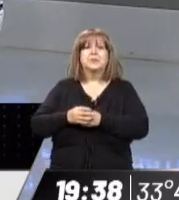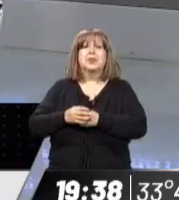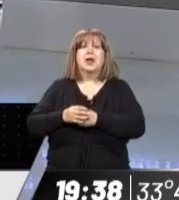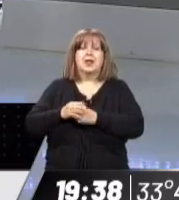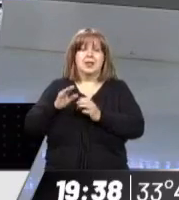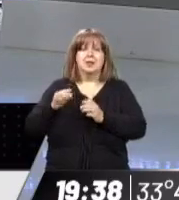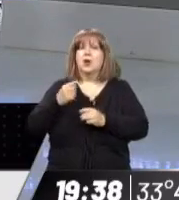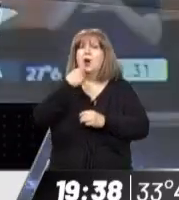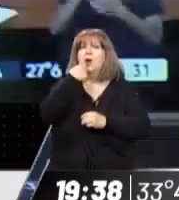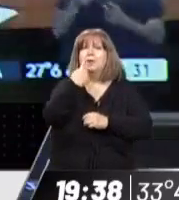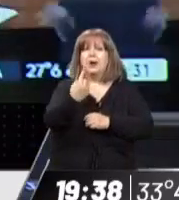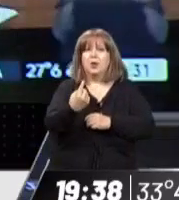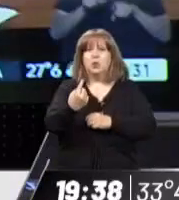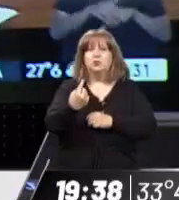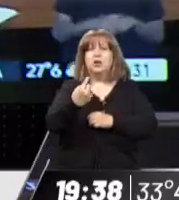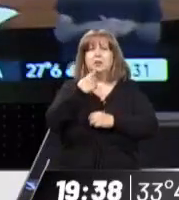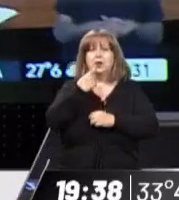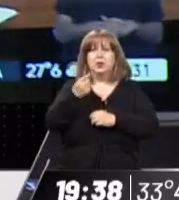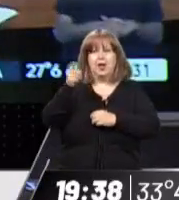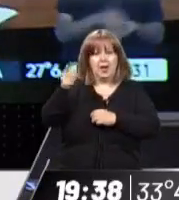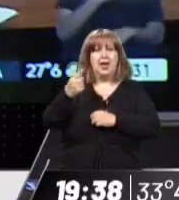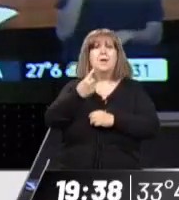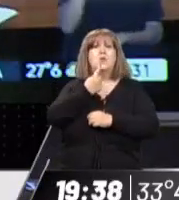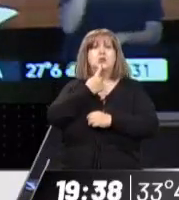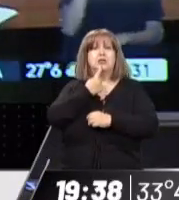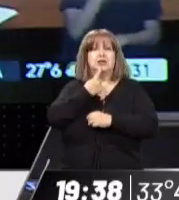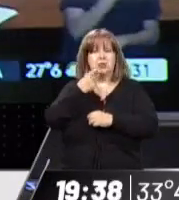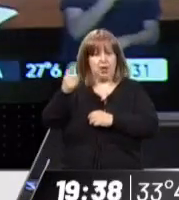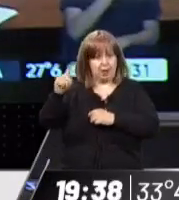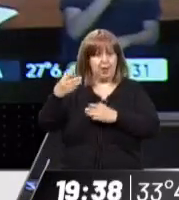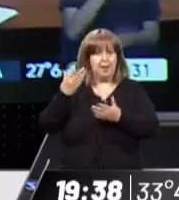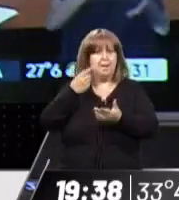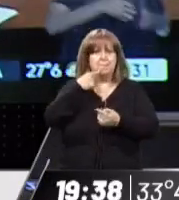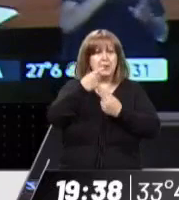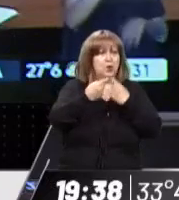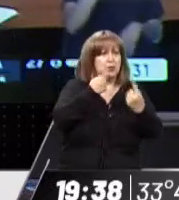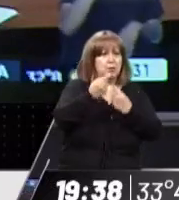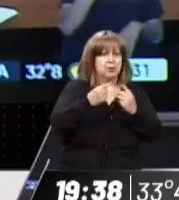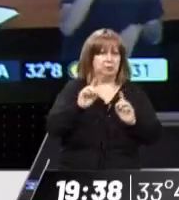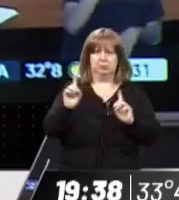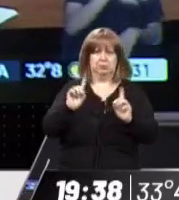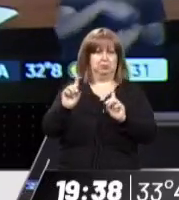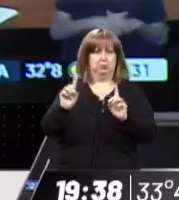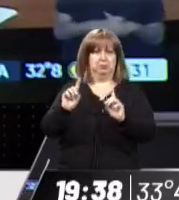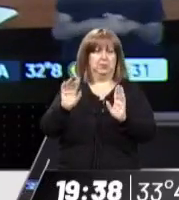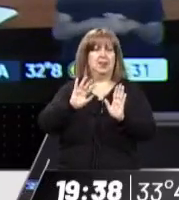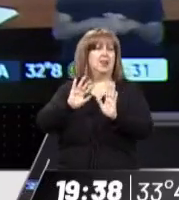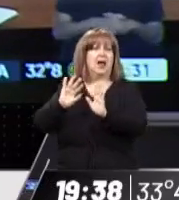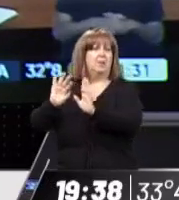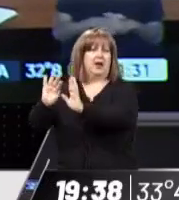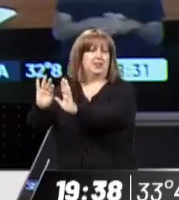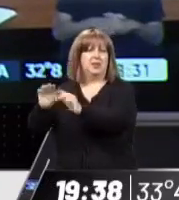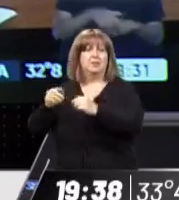no fue por eso. Hubo una denuncia por una investigación que hizo el MED, que es el Movimiento Ecuménico de Derechos Humanos de Mendoza. Sí.